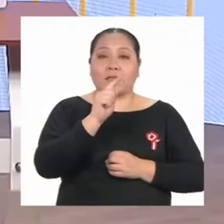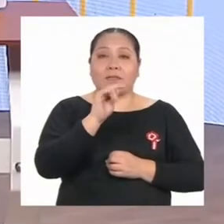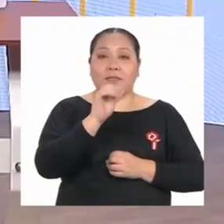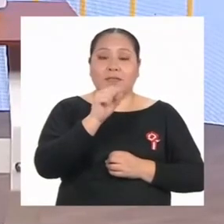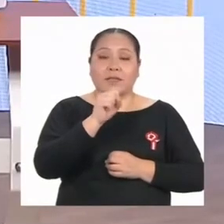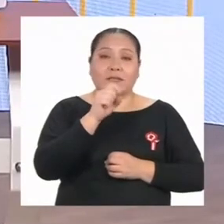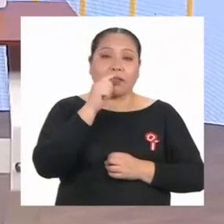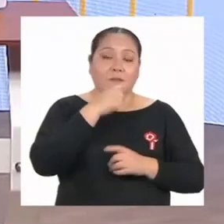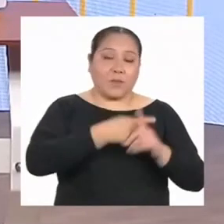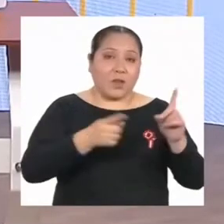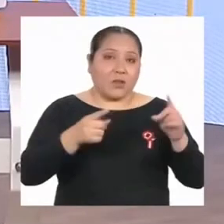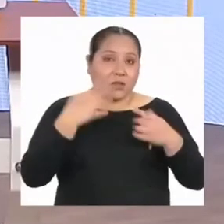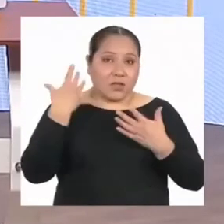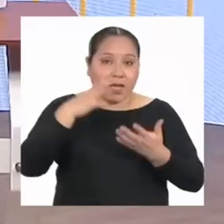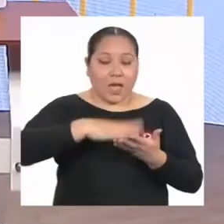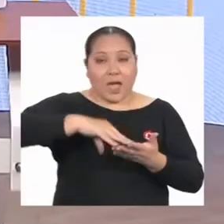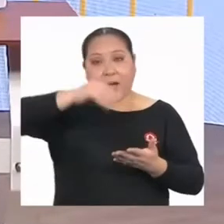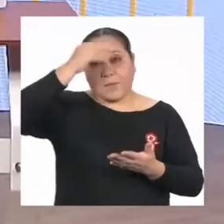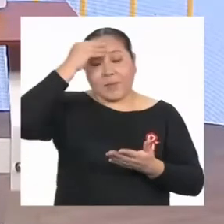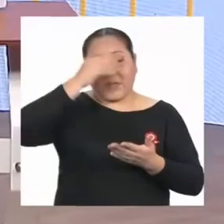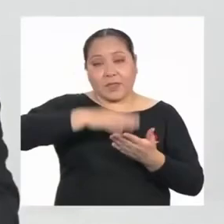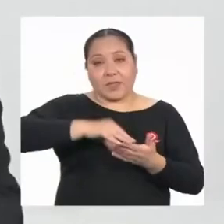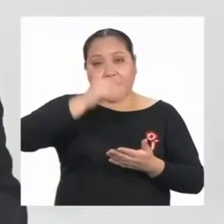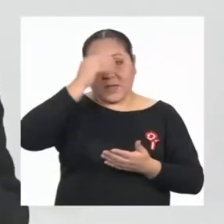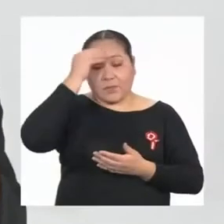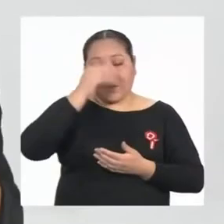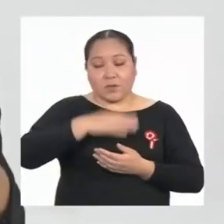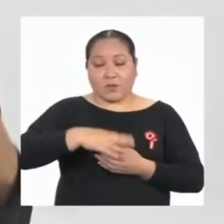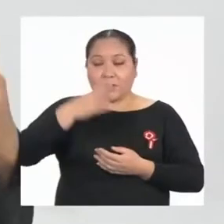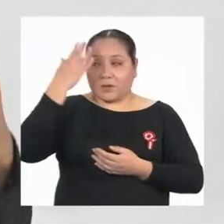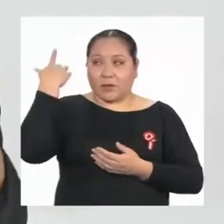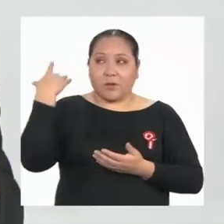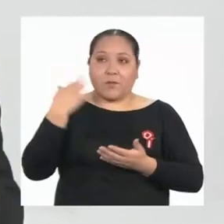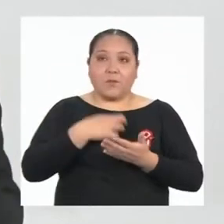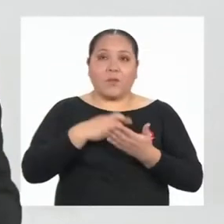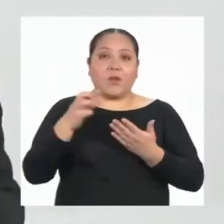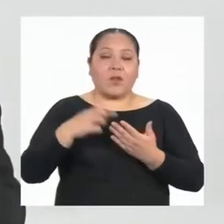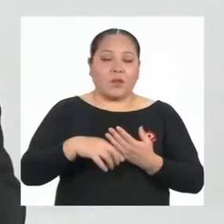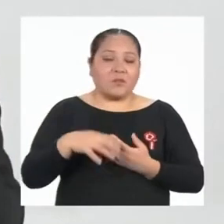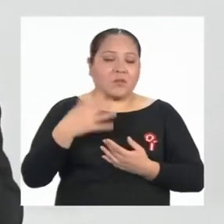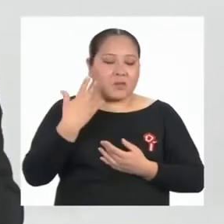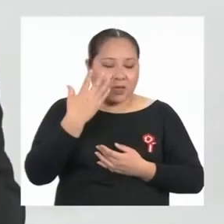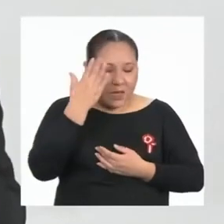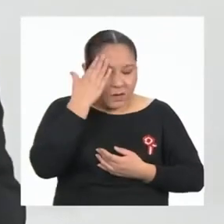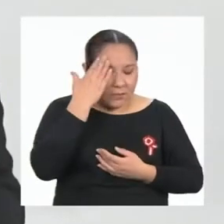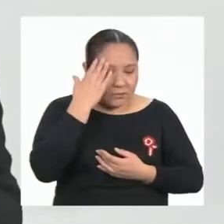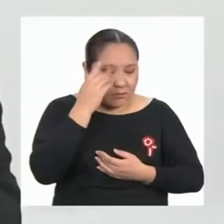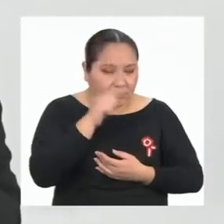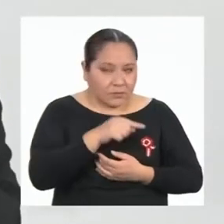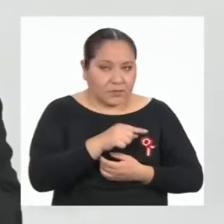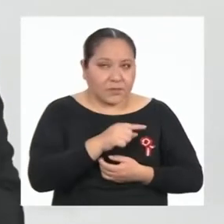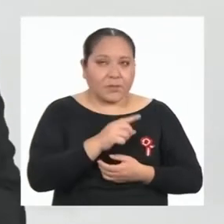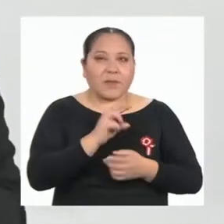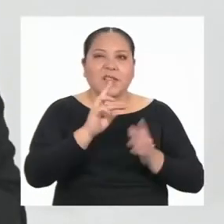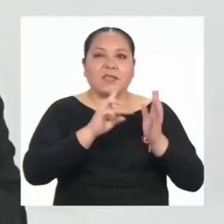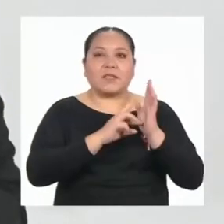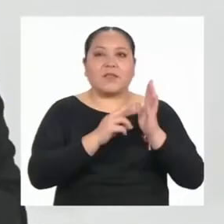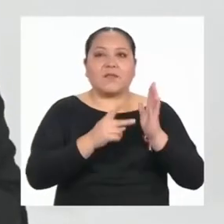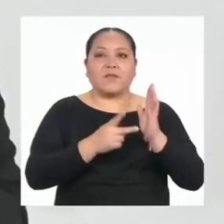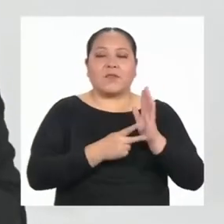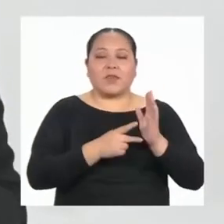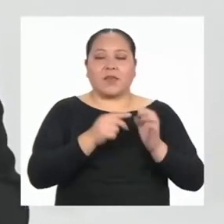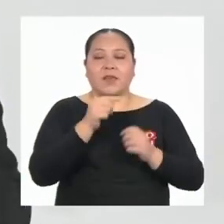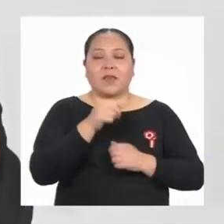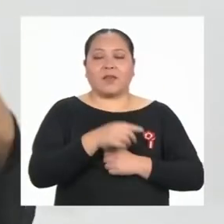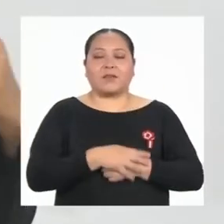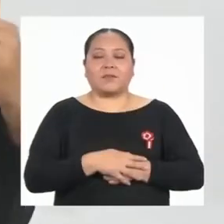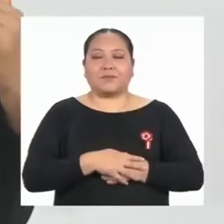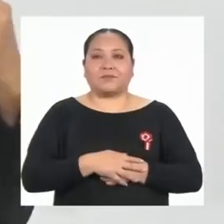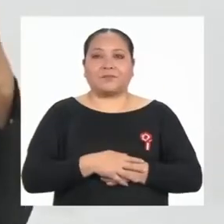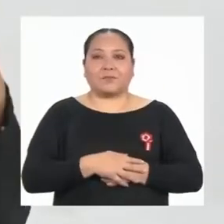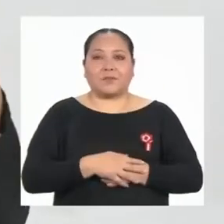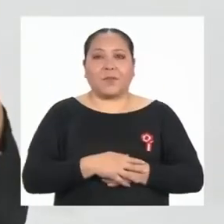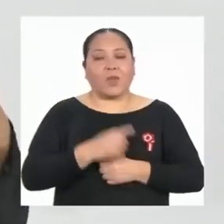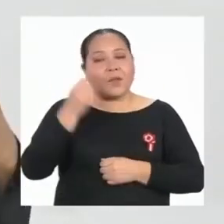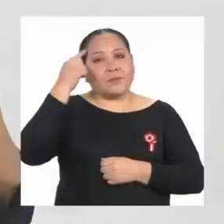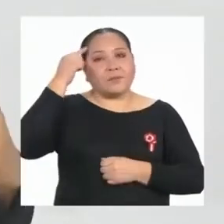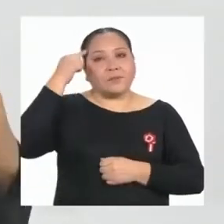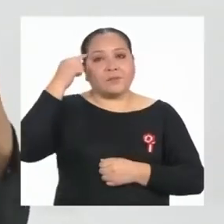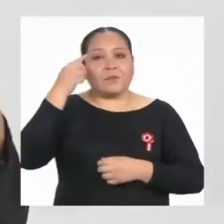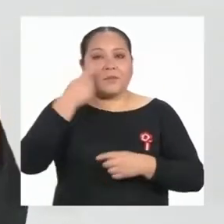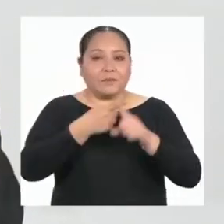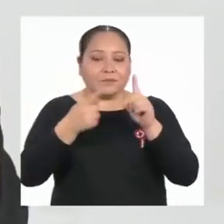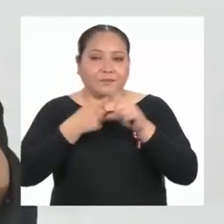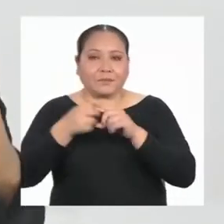aprendimos en programas pasados, lo pude inferir. Es bueno que en un texto así nos deje pensativos. Pensar sobre